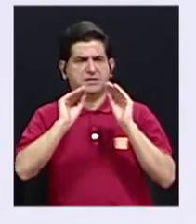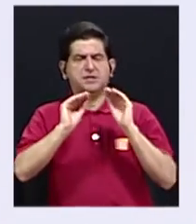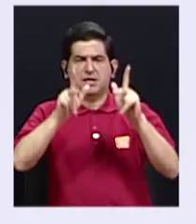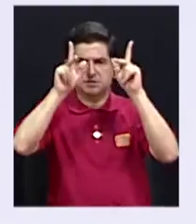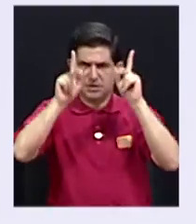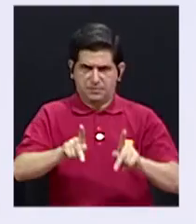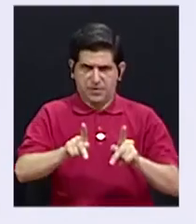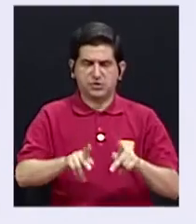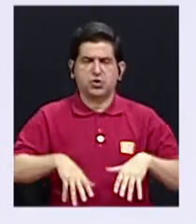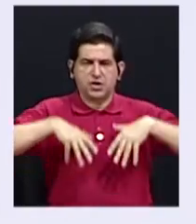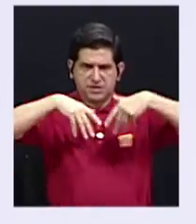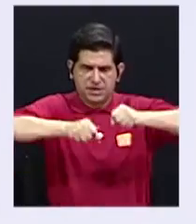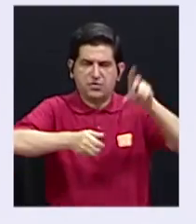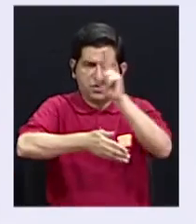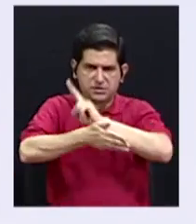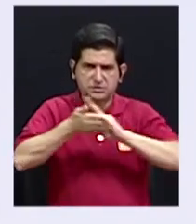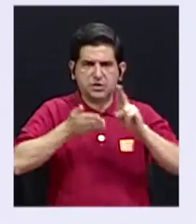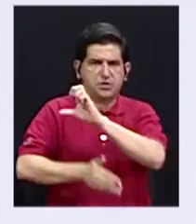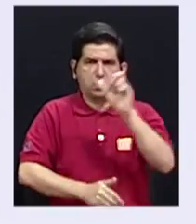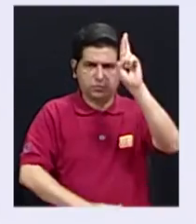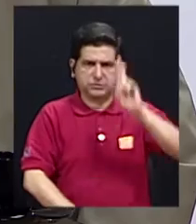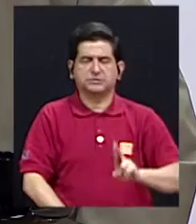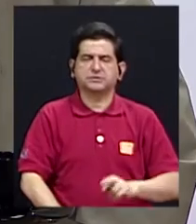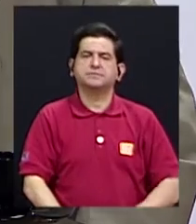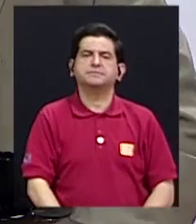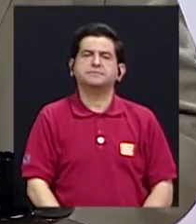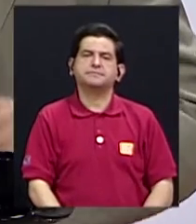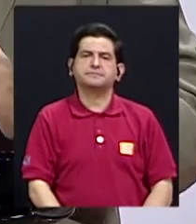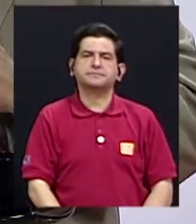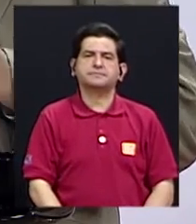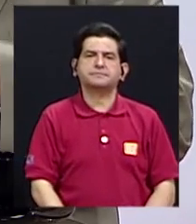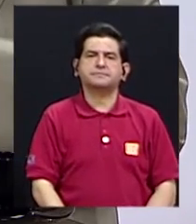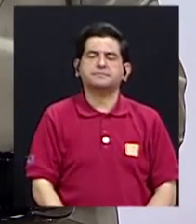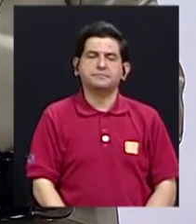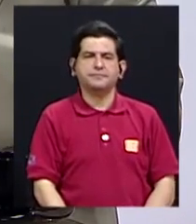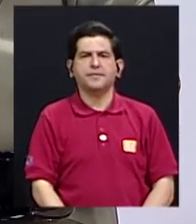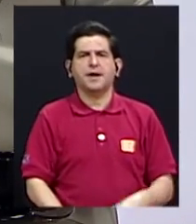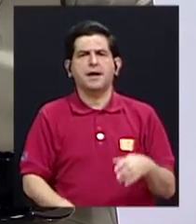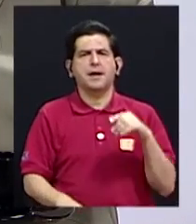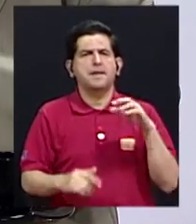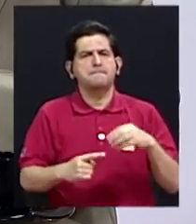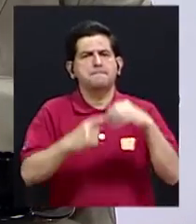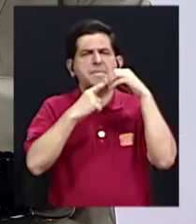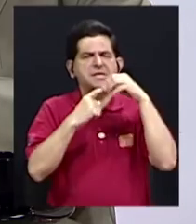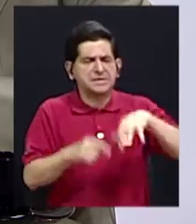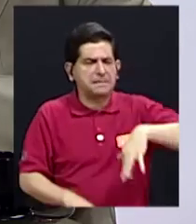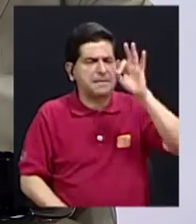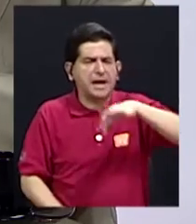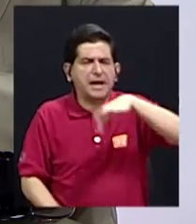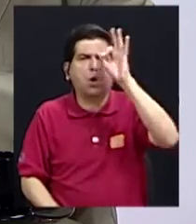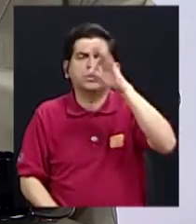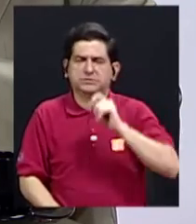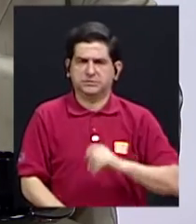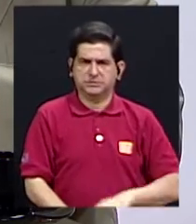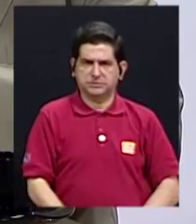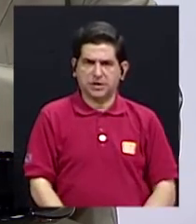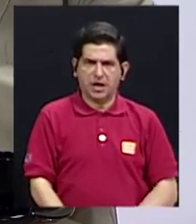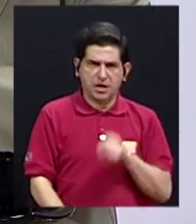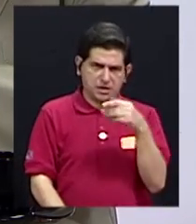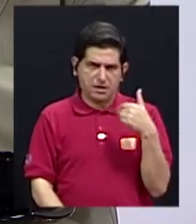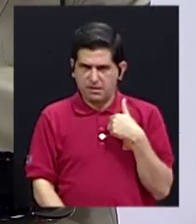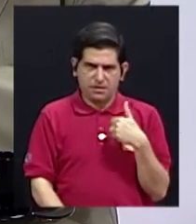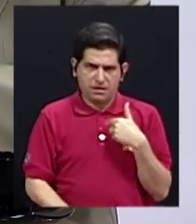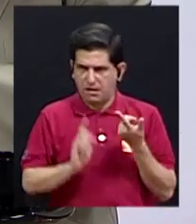estas personas que se están graduando las universidades costarricenses cuáles son los primeros los principales hallazgos que que